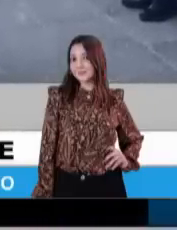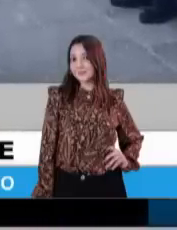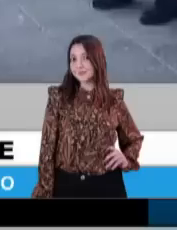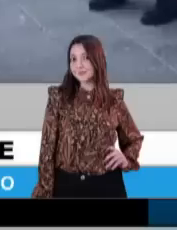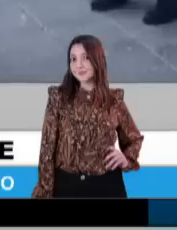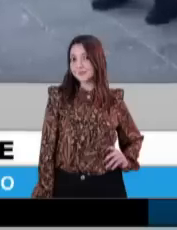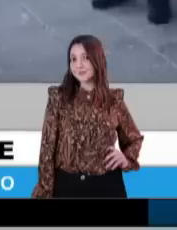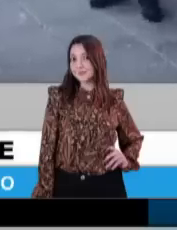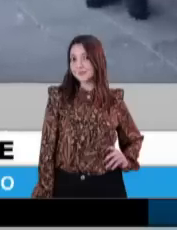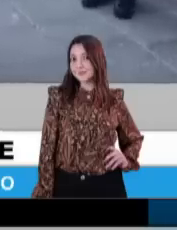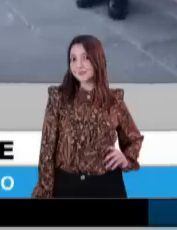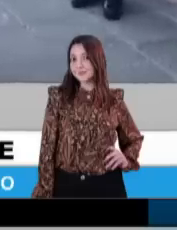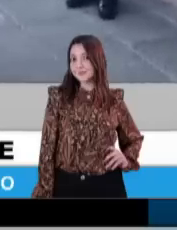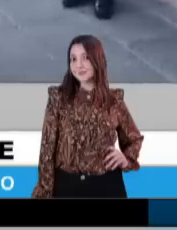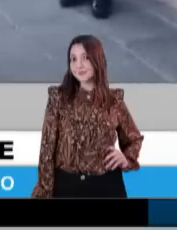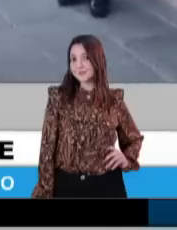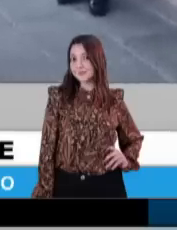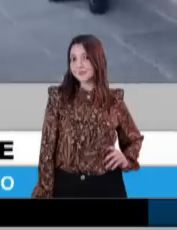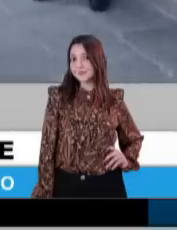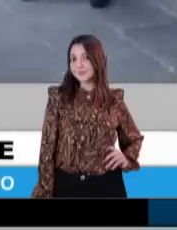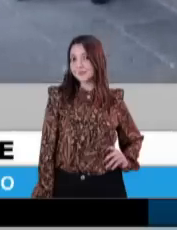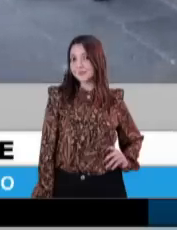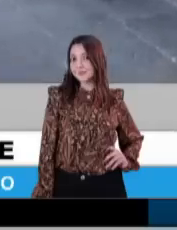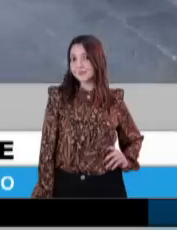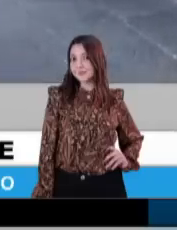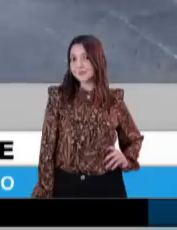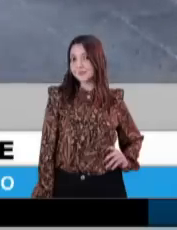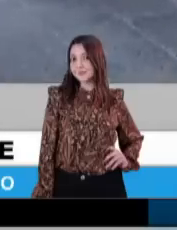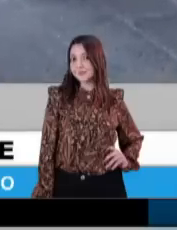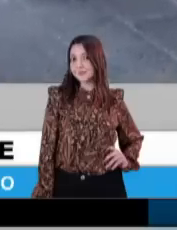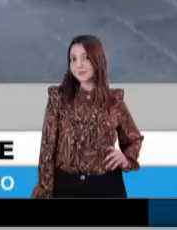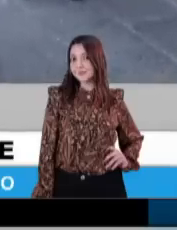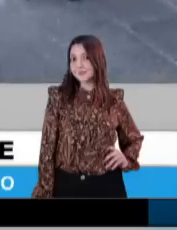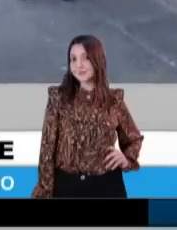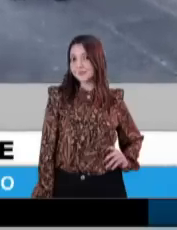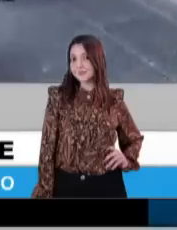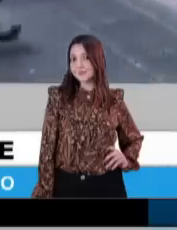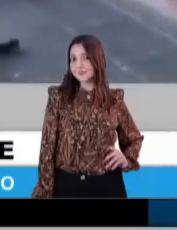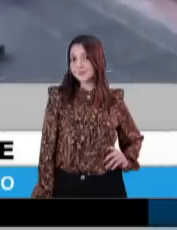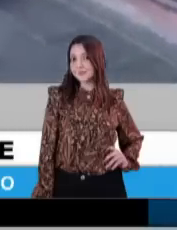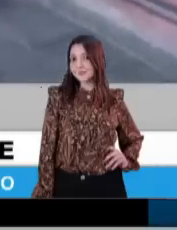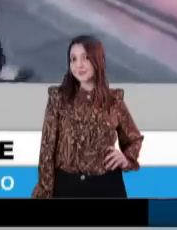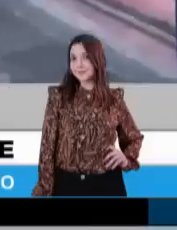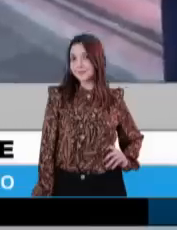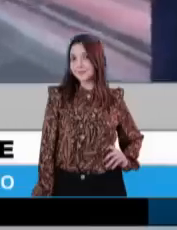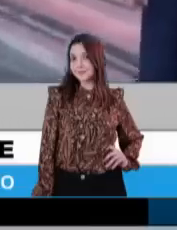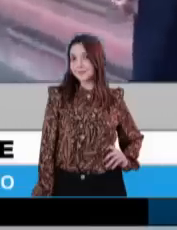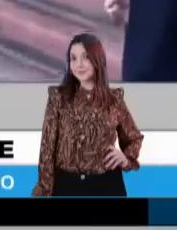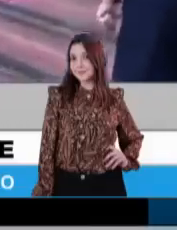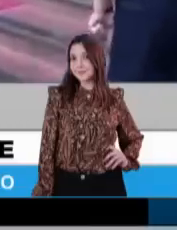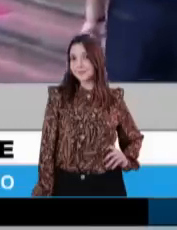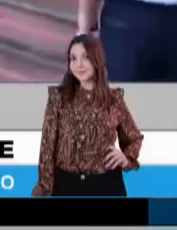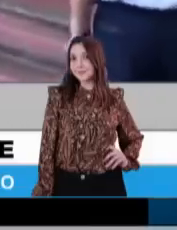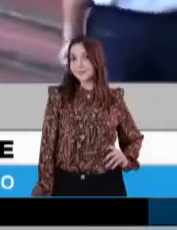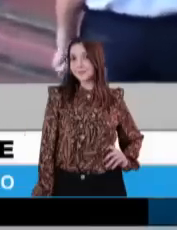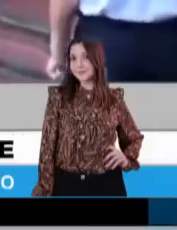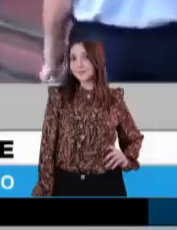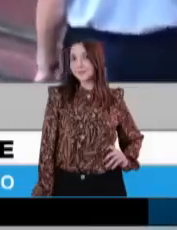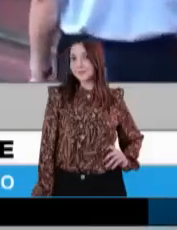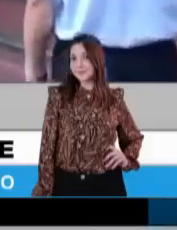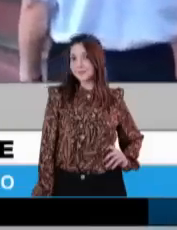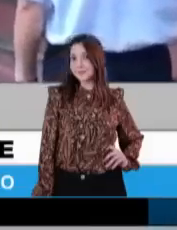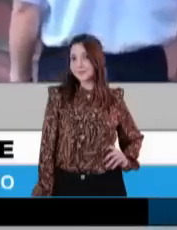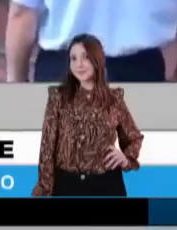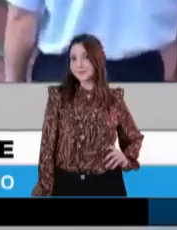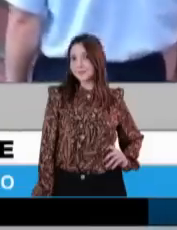se trata efectivamente la seguridad de una de las instancias más importantes del país. A ver, no se hizo. La información que nosotros tenemos parches, es claro, que los parches